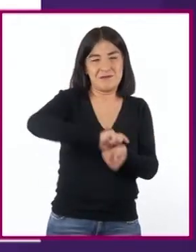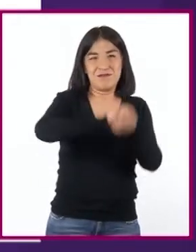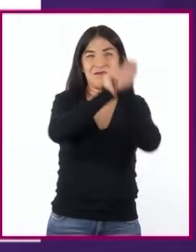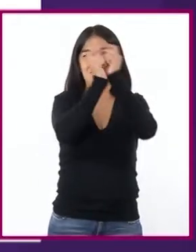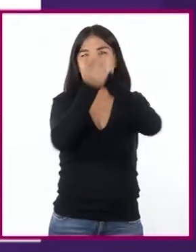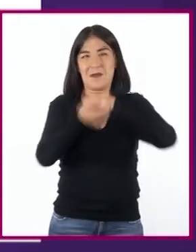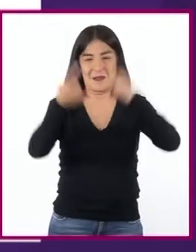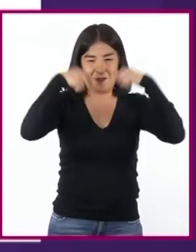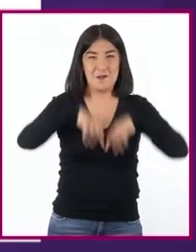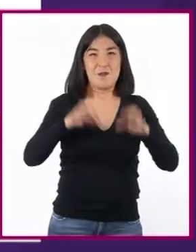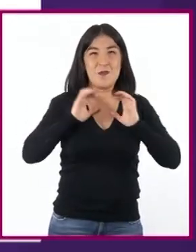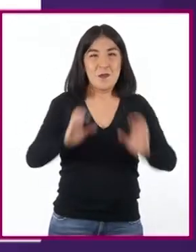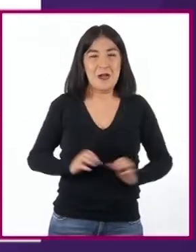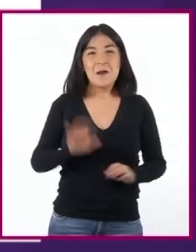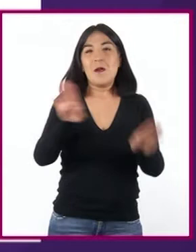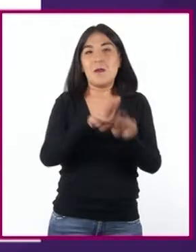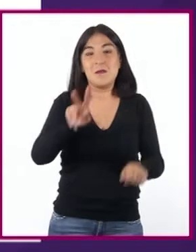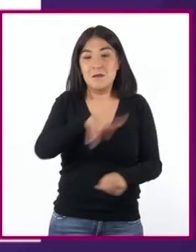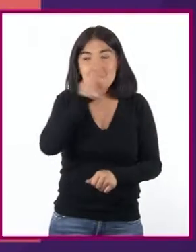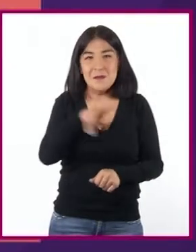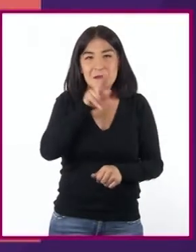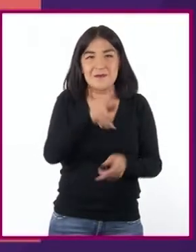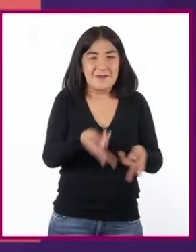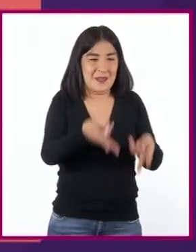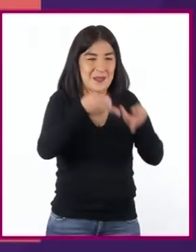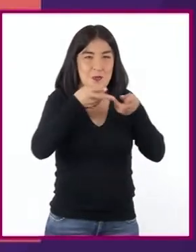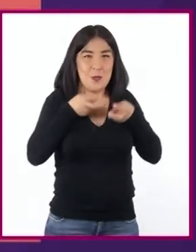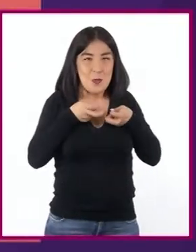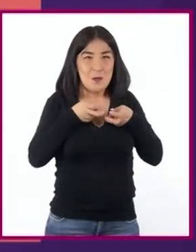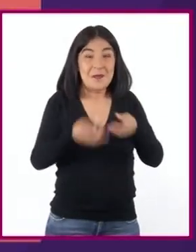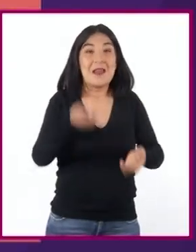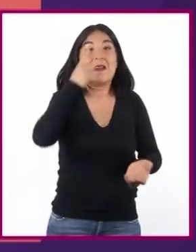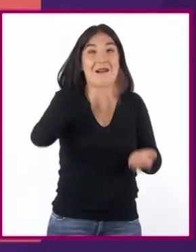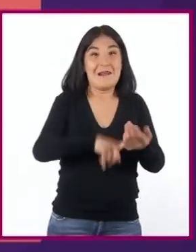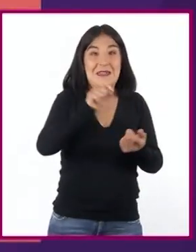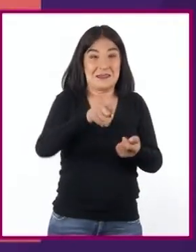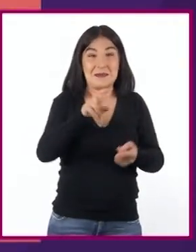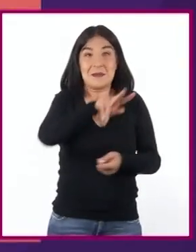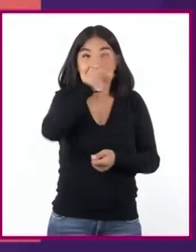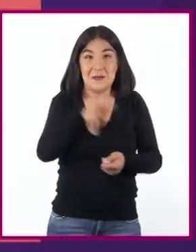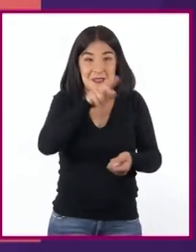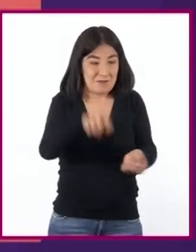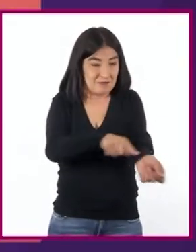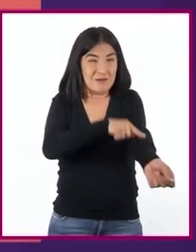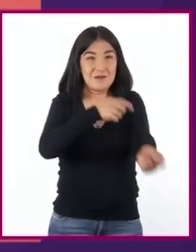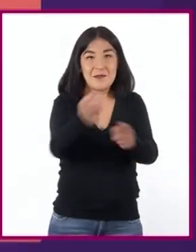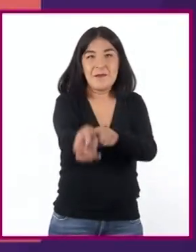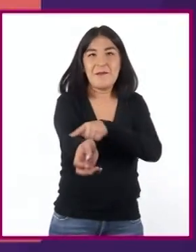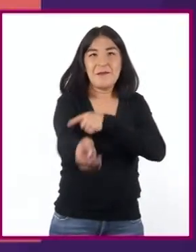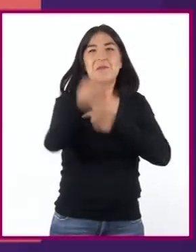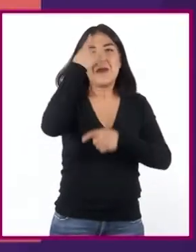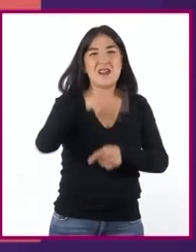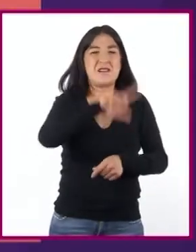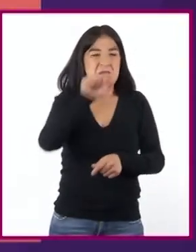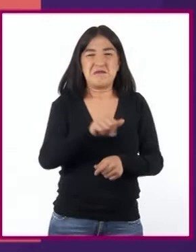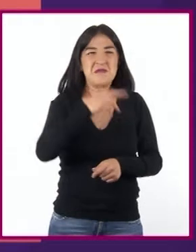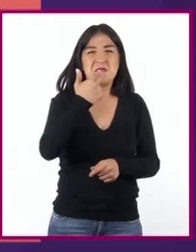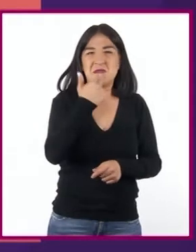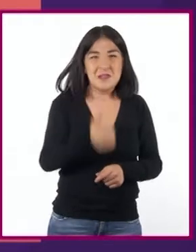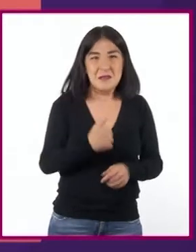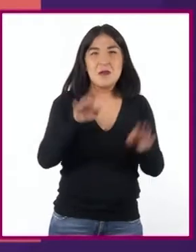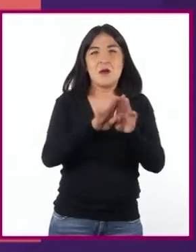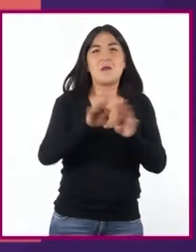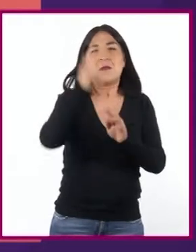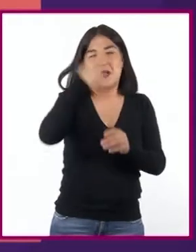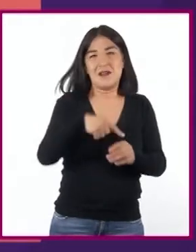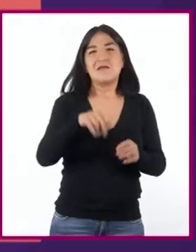Los capilares venosos lo recolectan y es a través de las venas que llevan los desperdicios a diversos órganos para